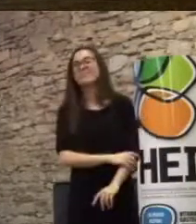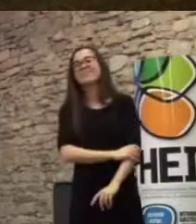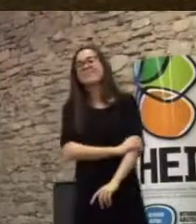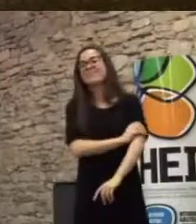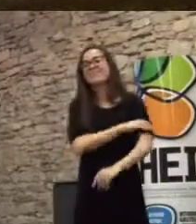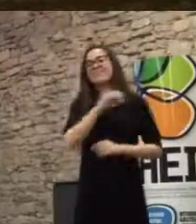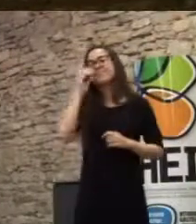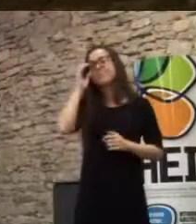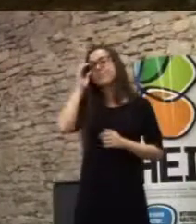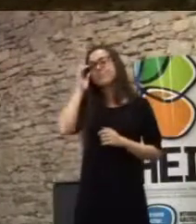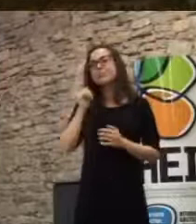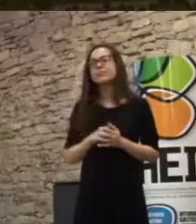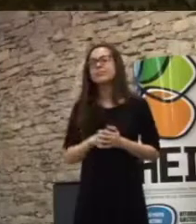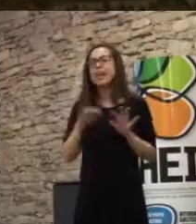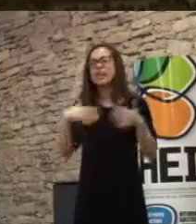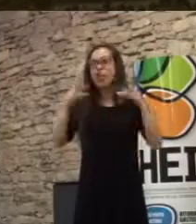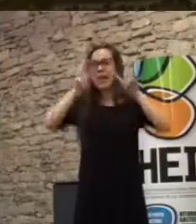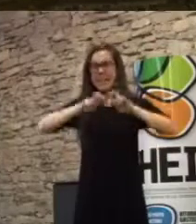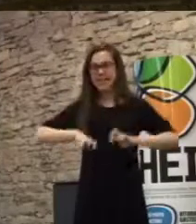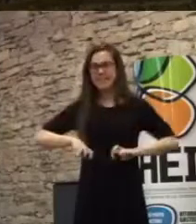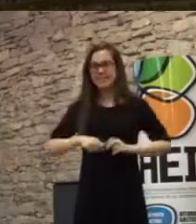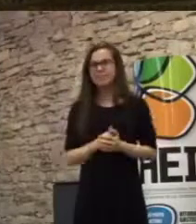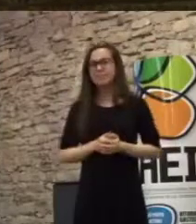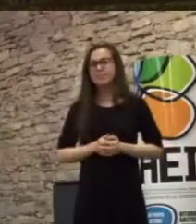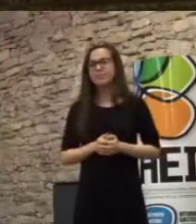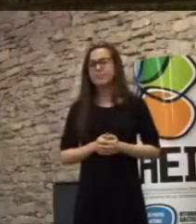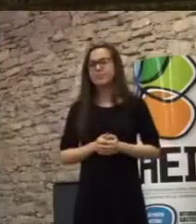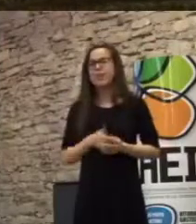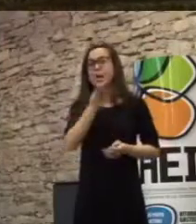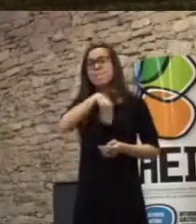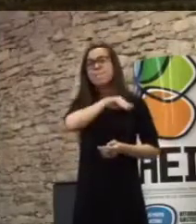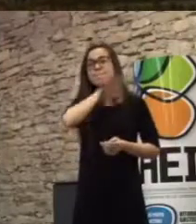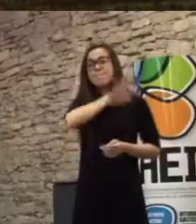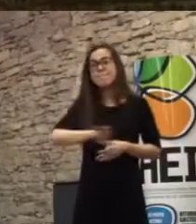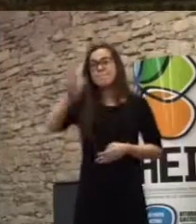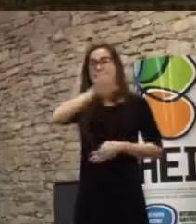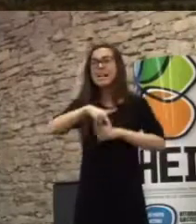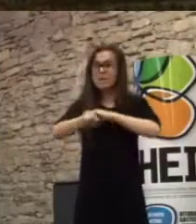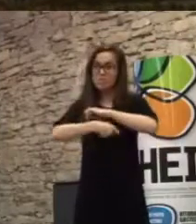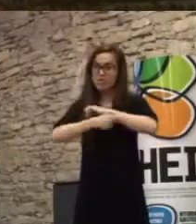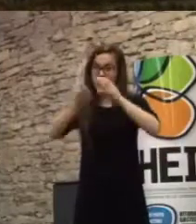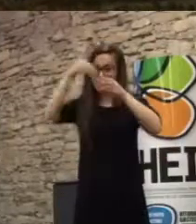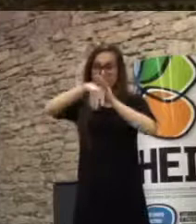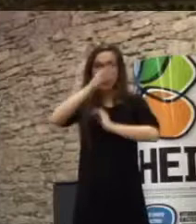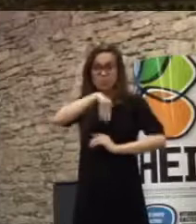entonces que me gusta de un pequeño análisis de población españa y vitoria están españa